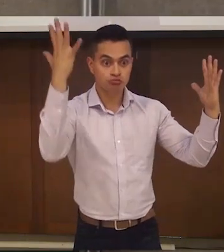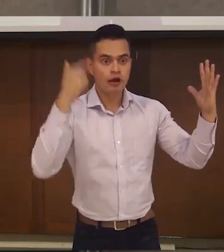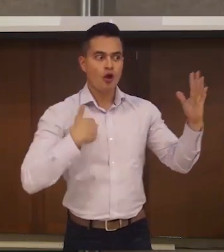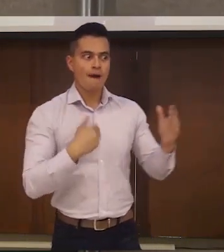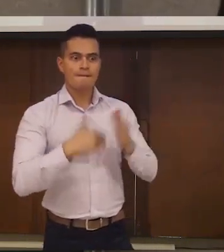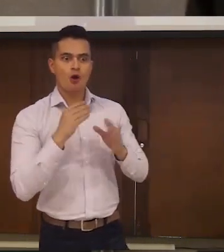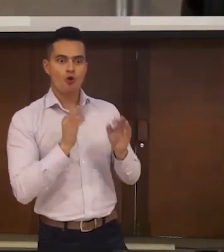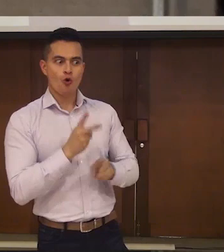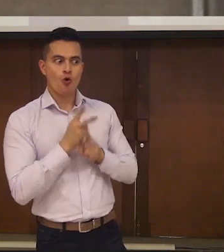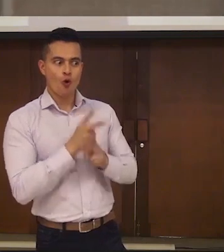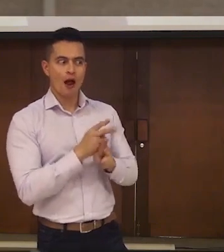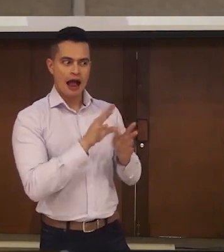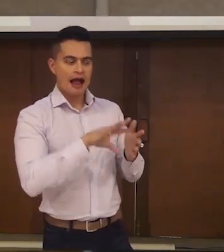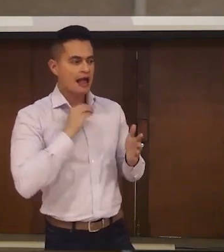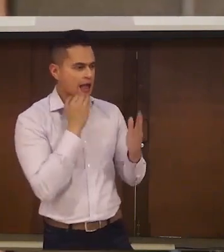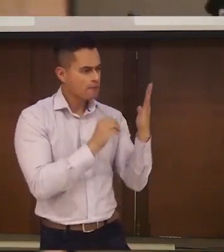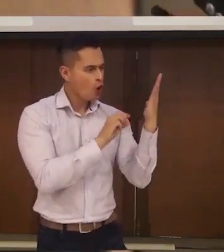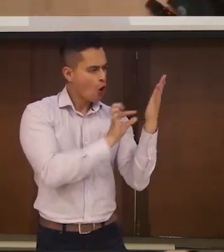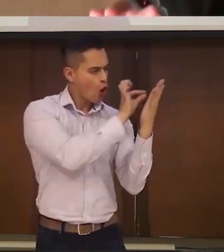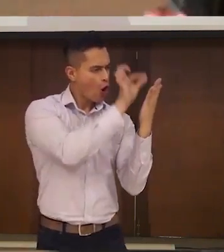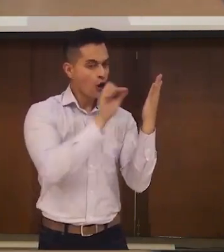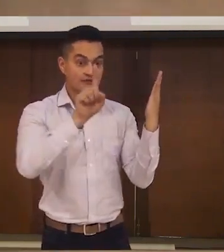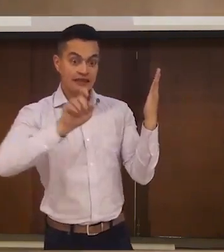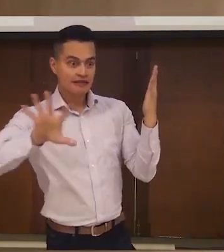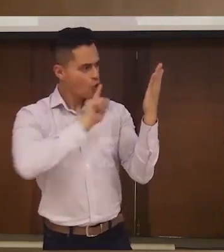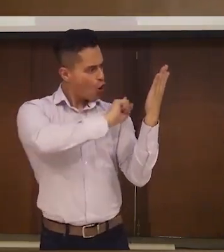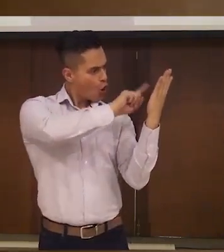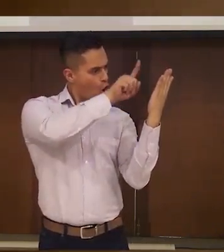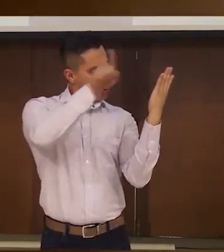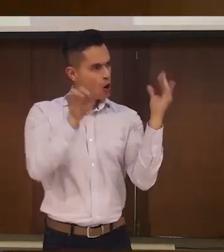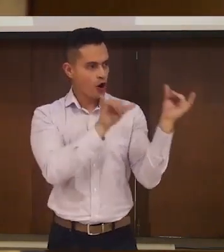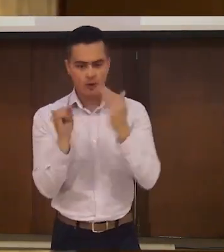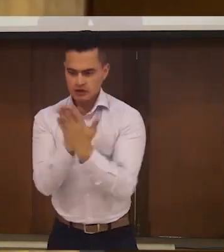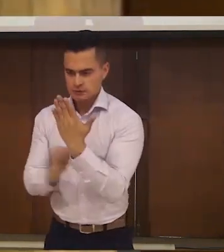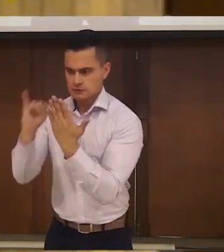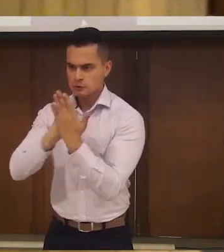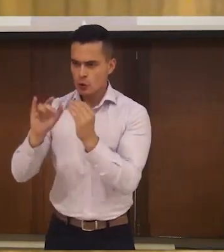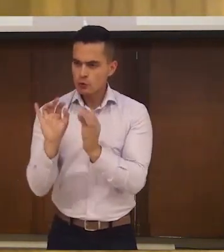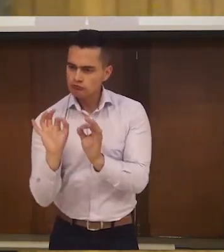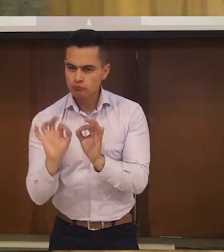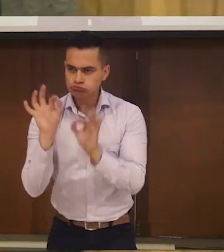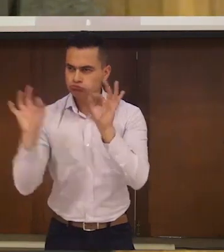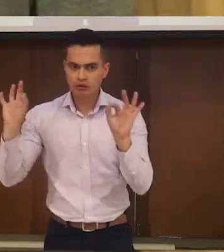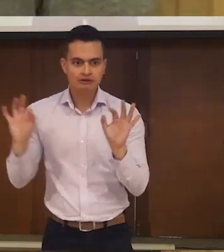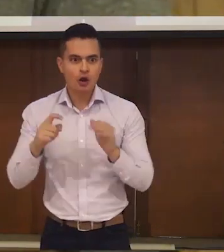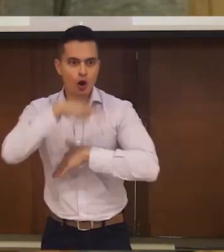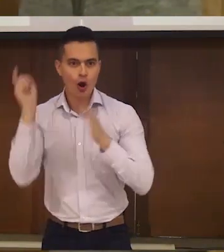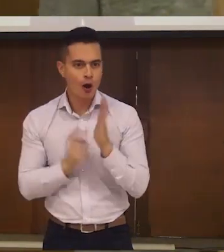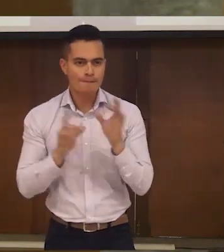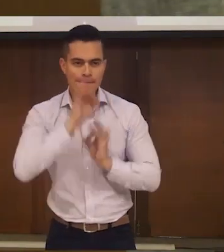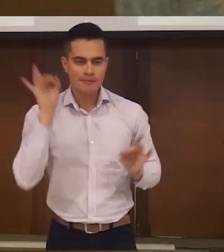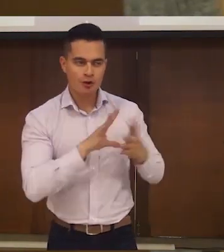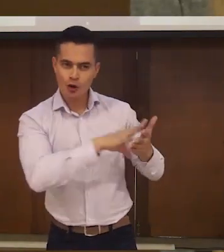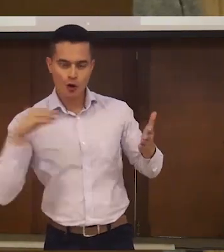2 árboles y con 65 ramas para no tener disgusto después, porque no, acá falta una rama.